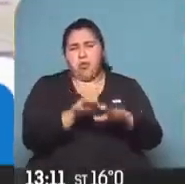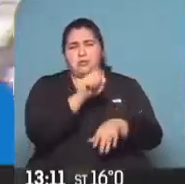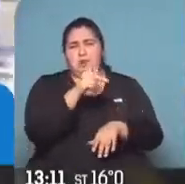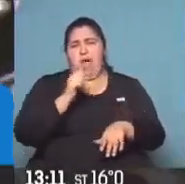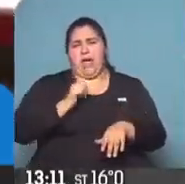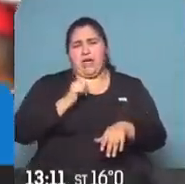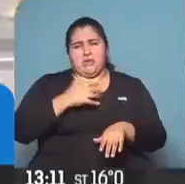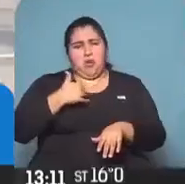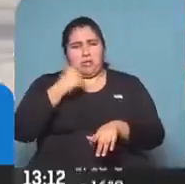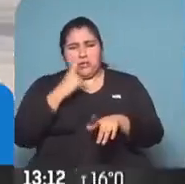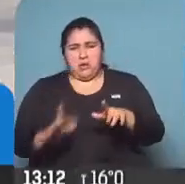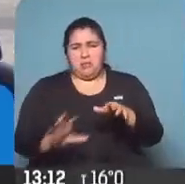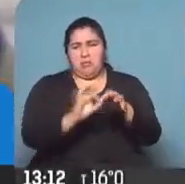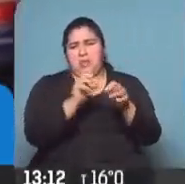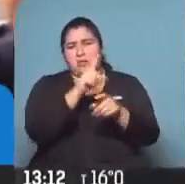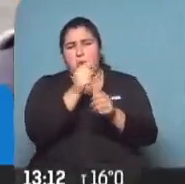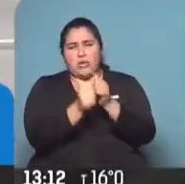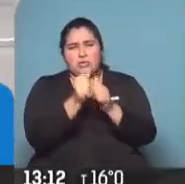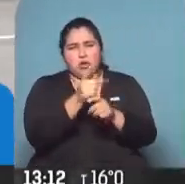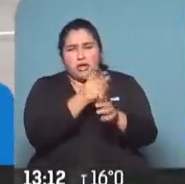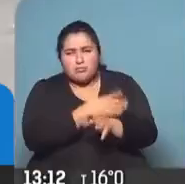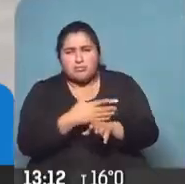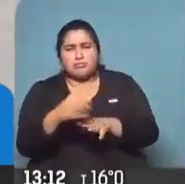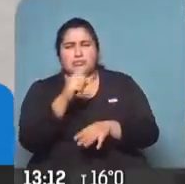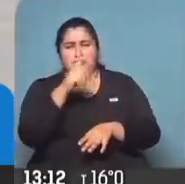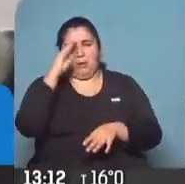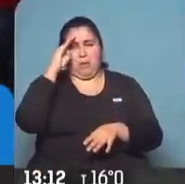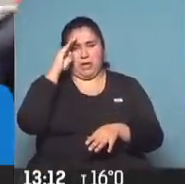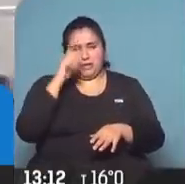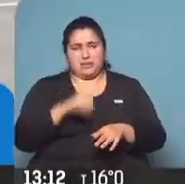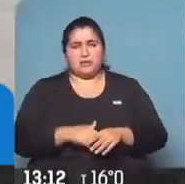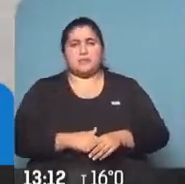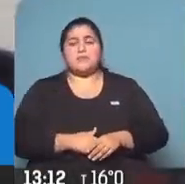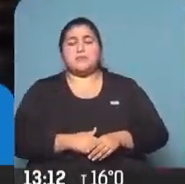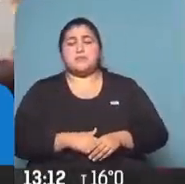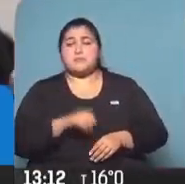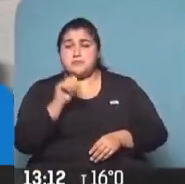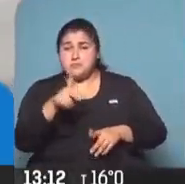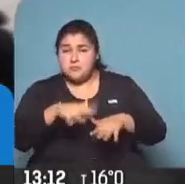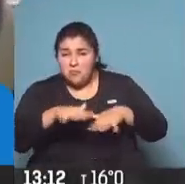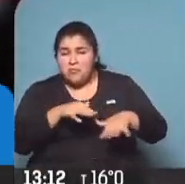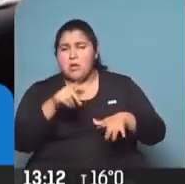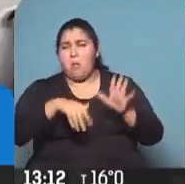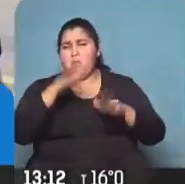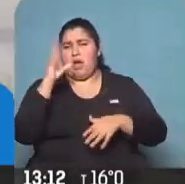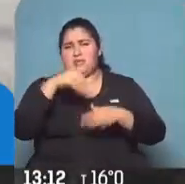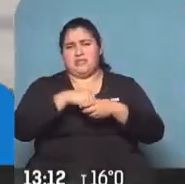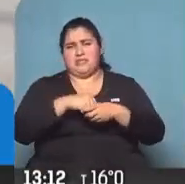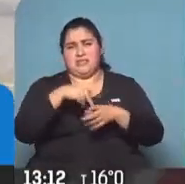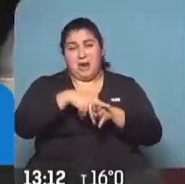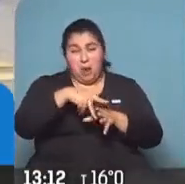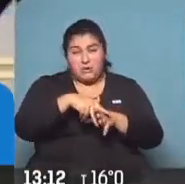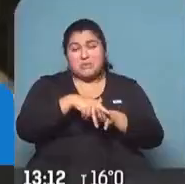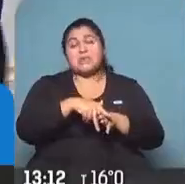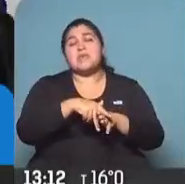argentino en su historia militar reciente escribe ministro del arma de caballería se especializa en la